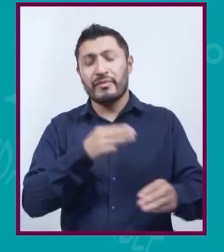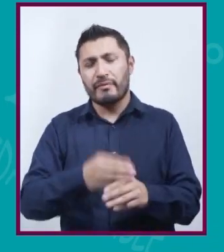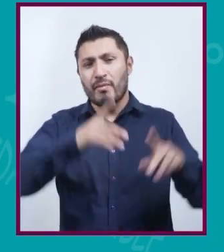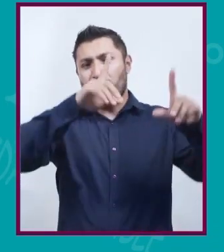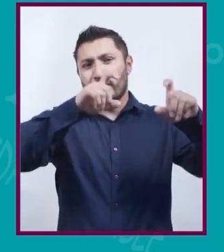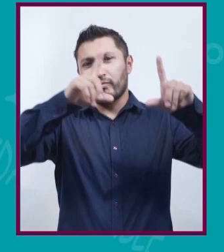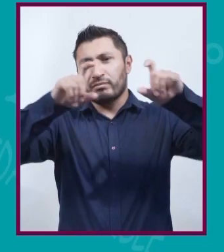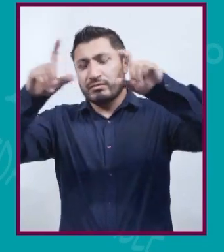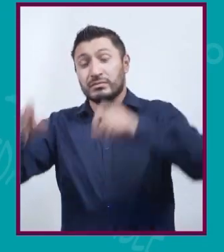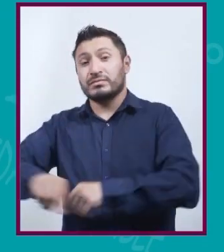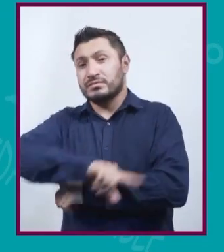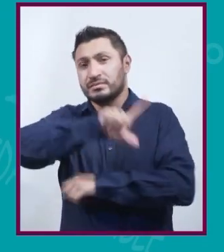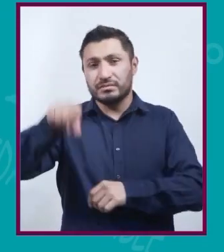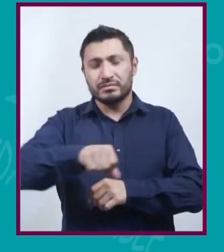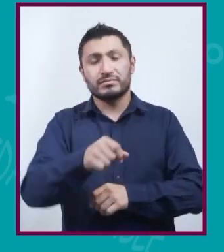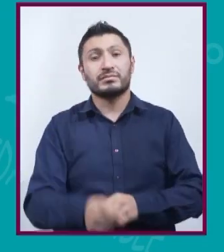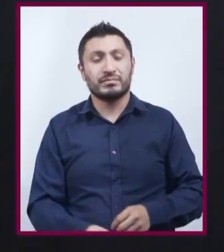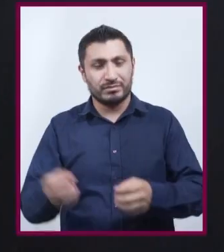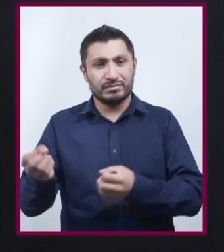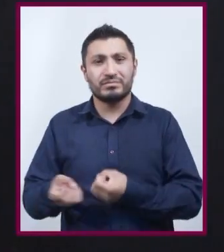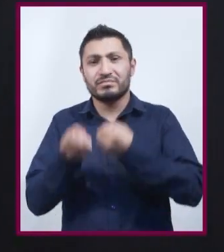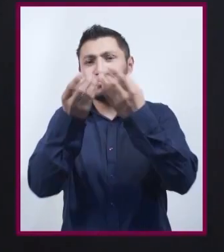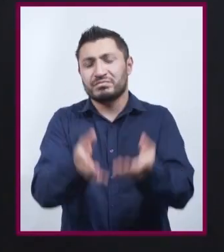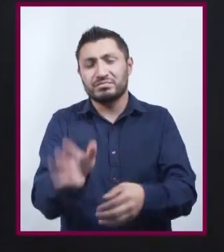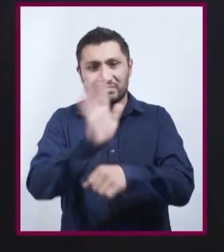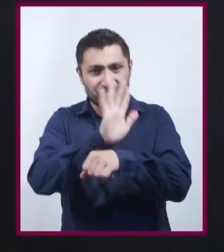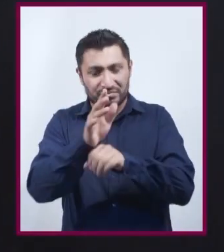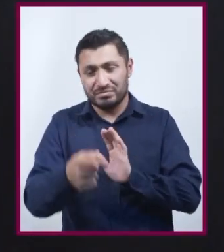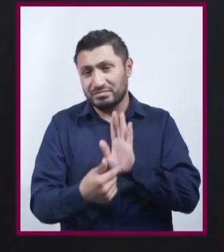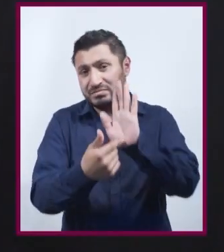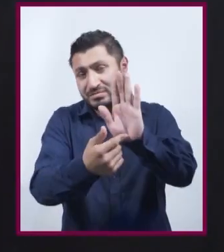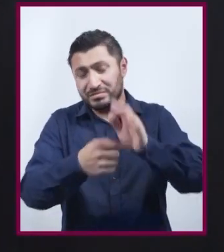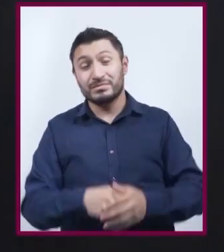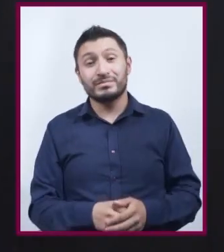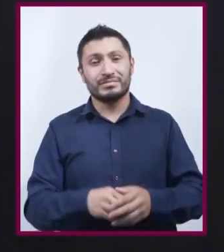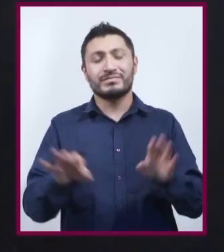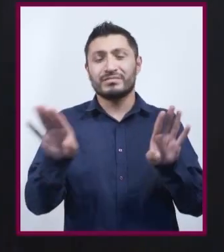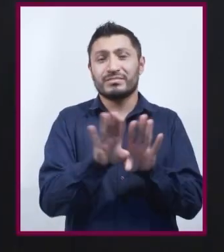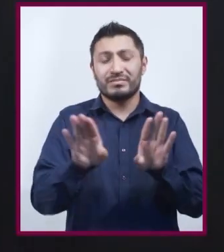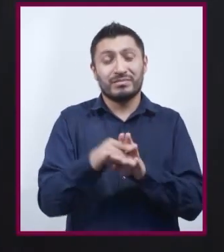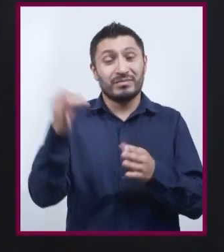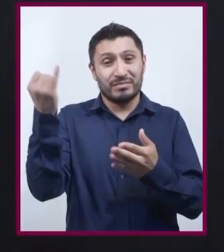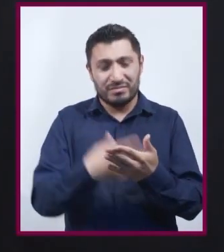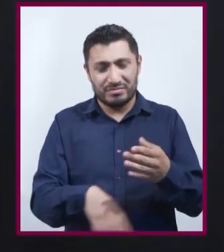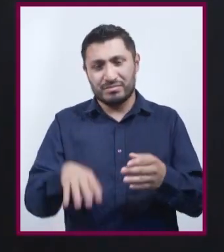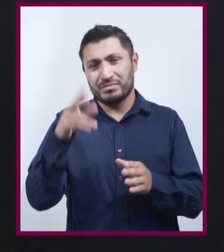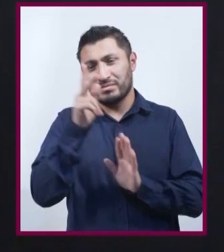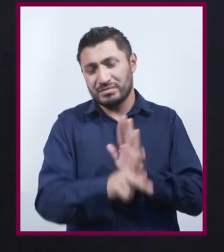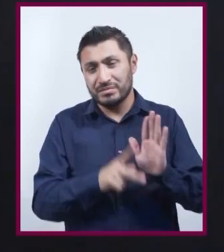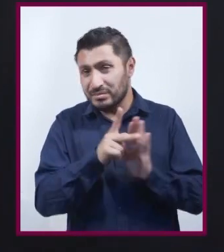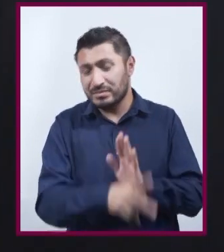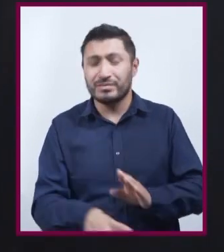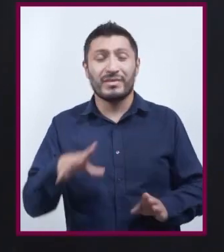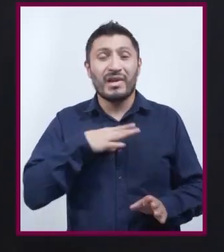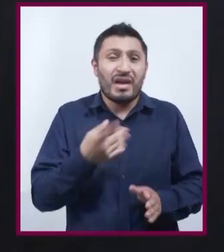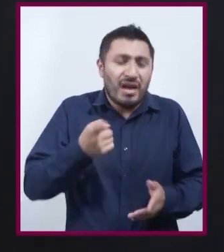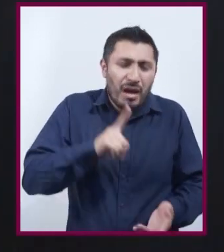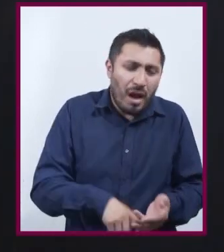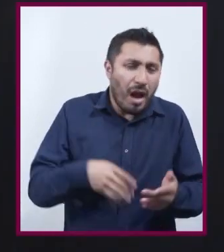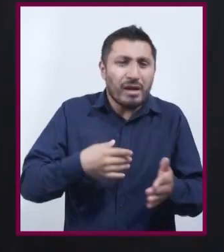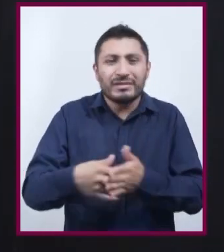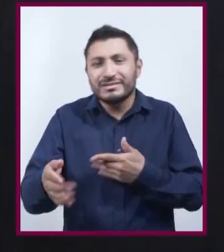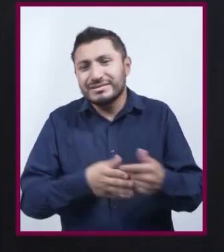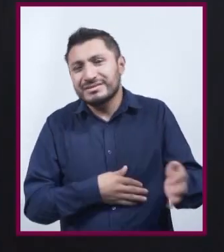luego para dar a conocer sus películas. Como las imágenes cinematográficas eran producto de la innovación tecnológica